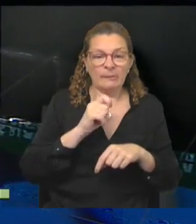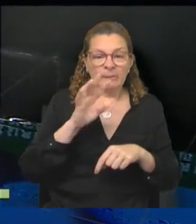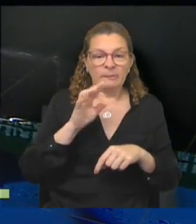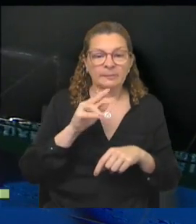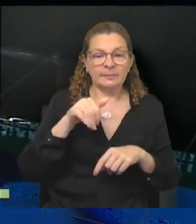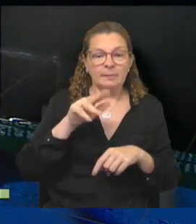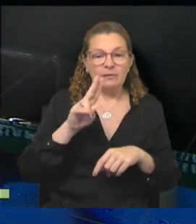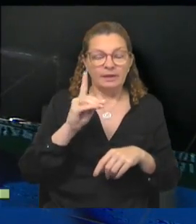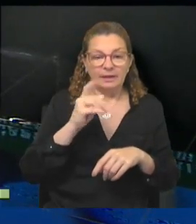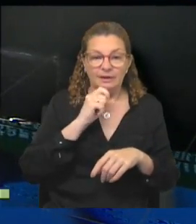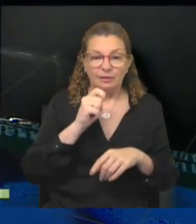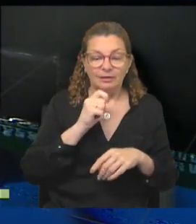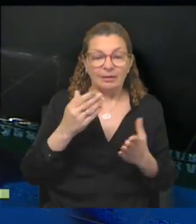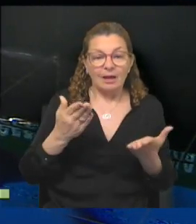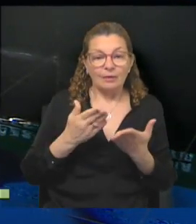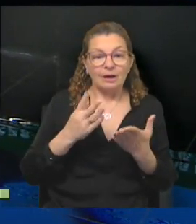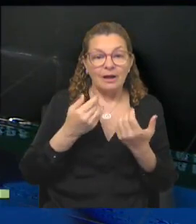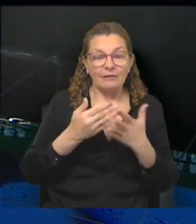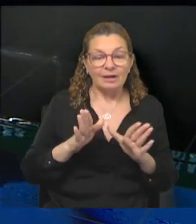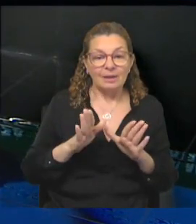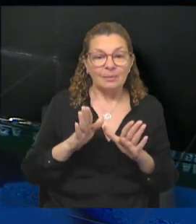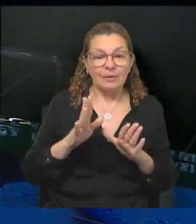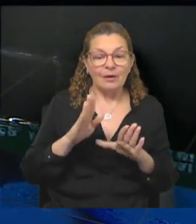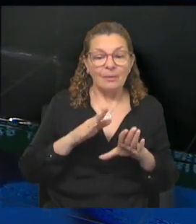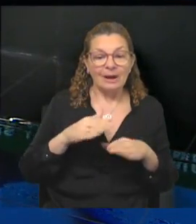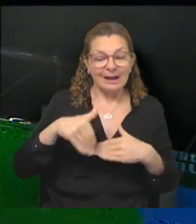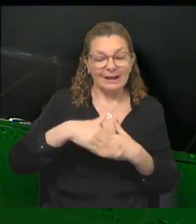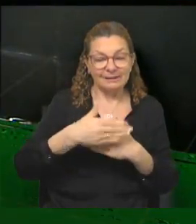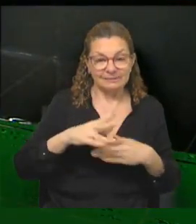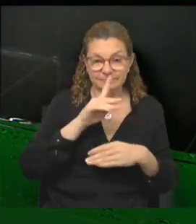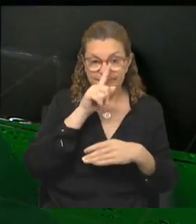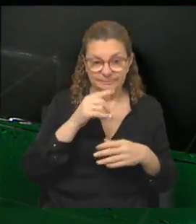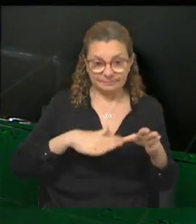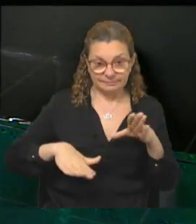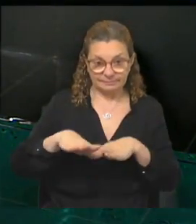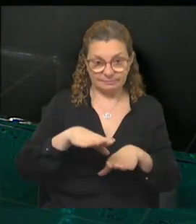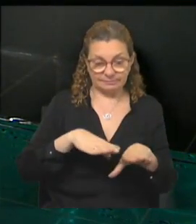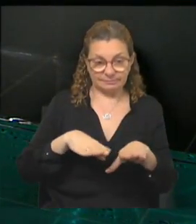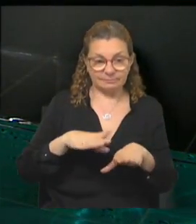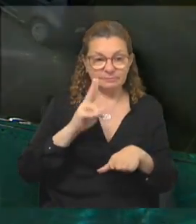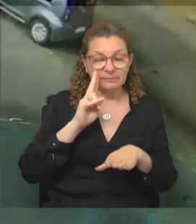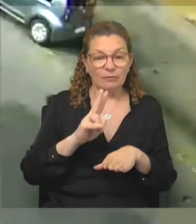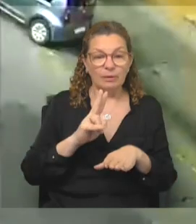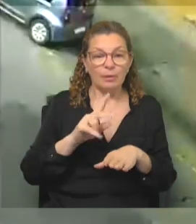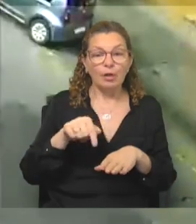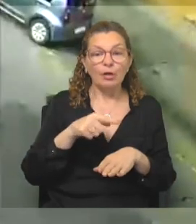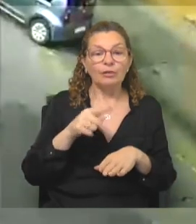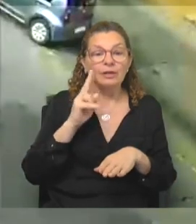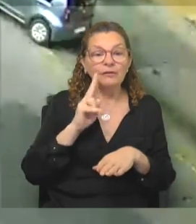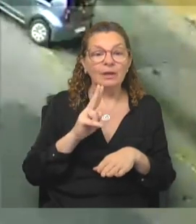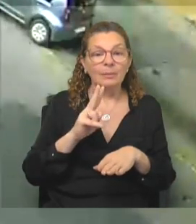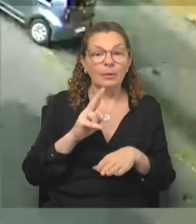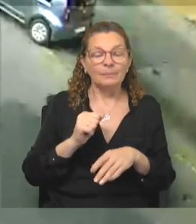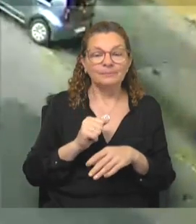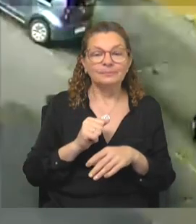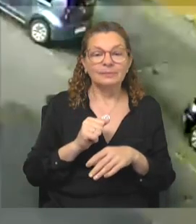mbd noticias ahora abrimos la ventana hacia las calles de Montevideo para cont datos del centro de gestión de movilidad ver por dónde circular por dónde